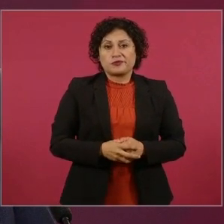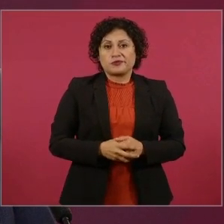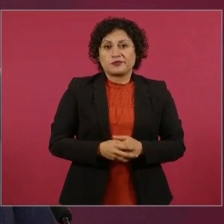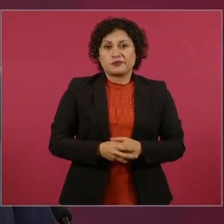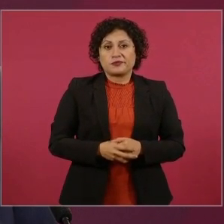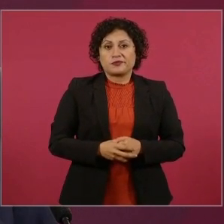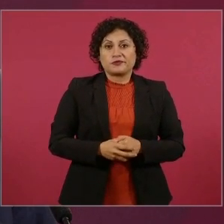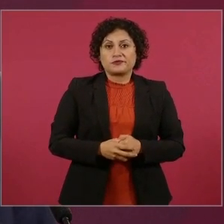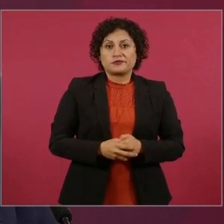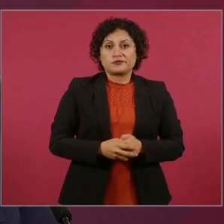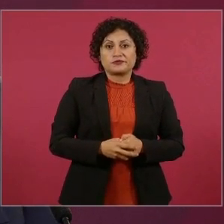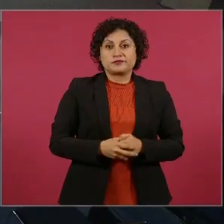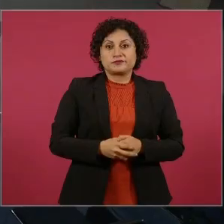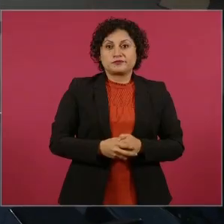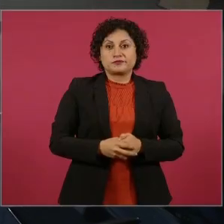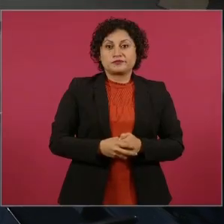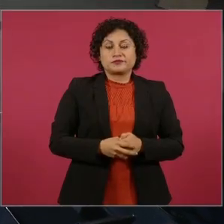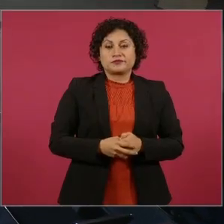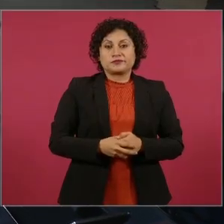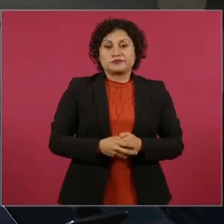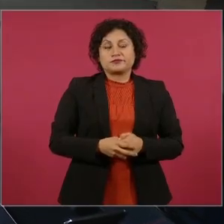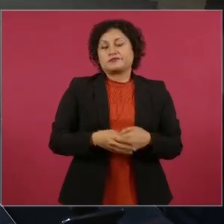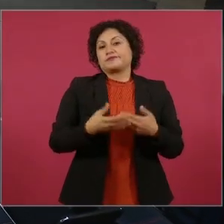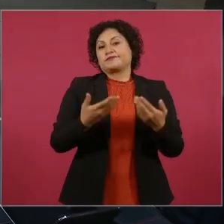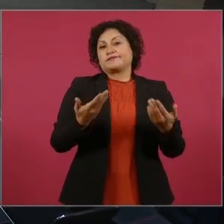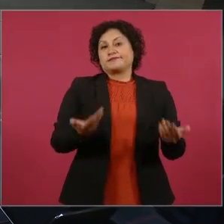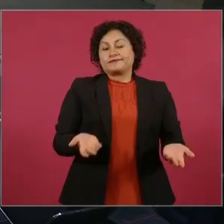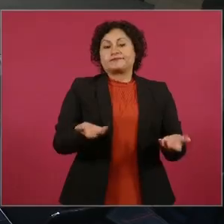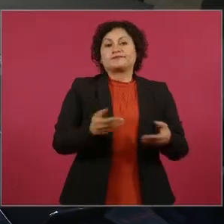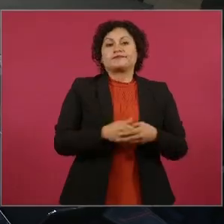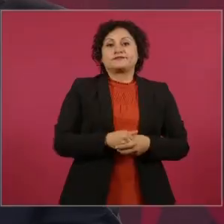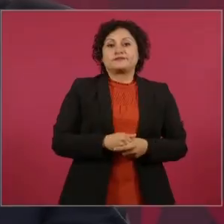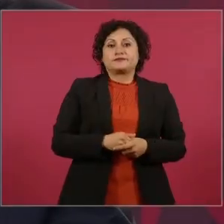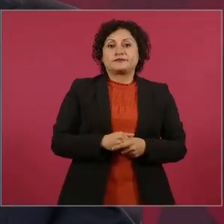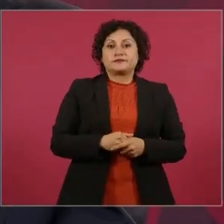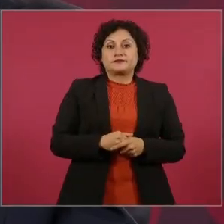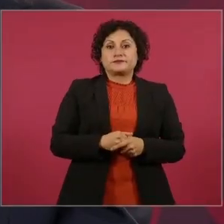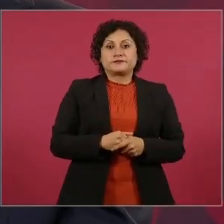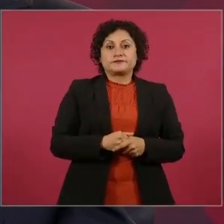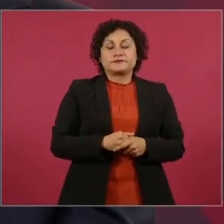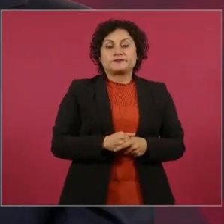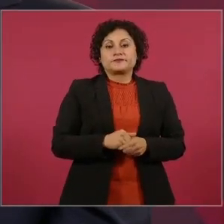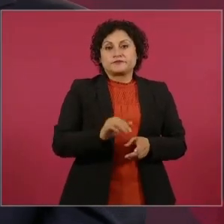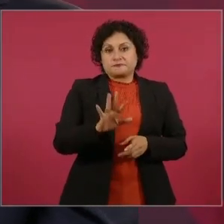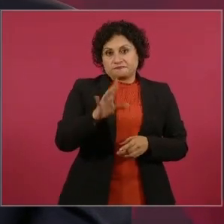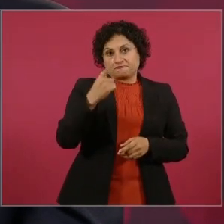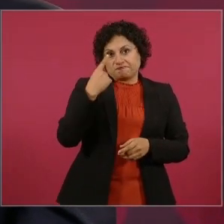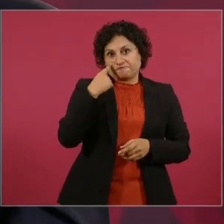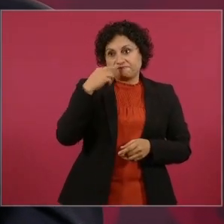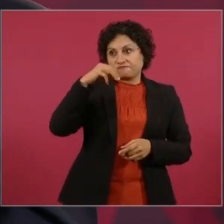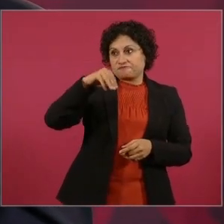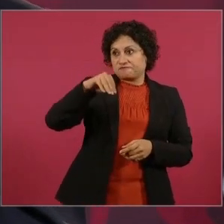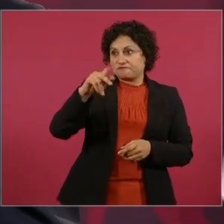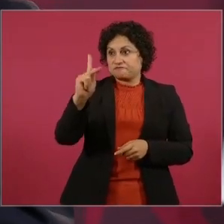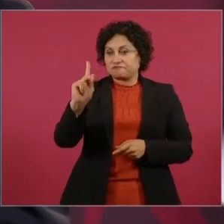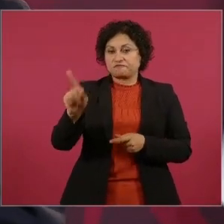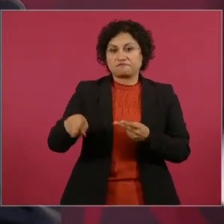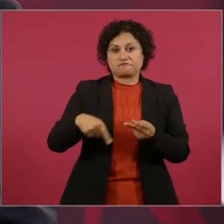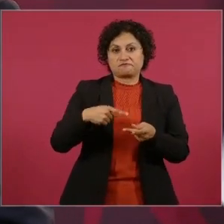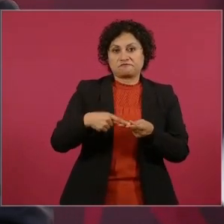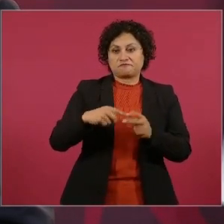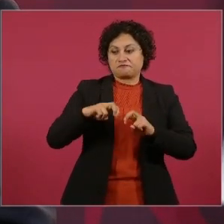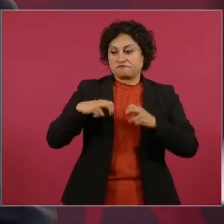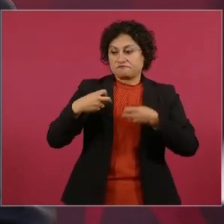peor Entonces no es el Ministerio Público el juez